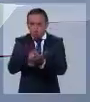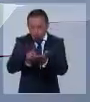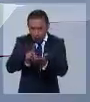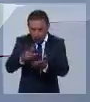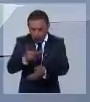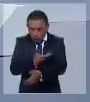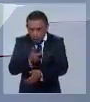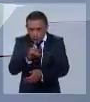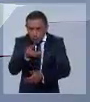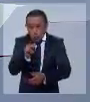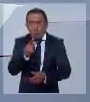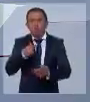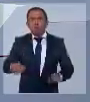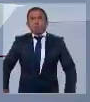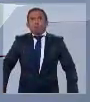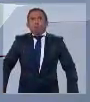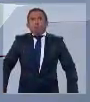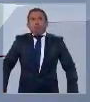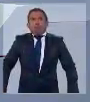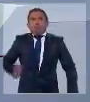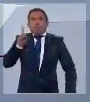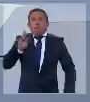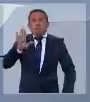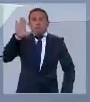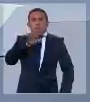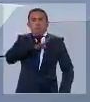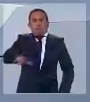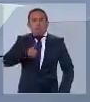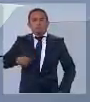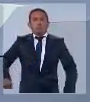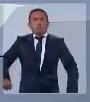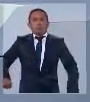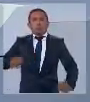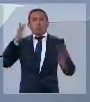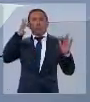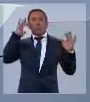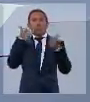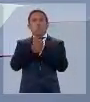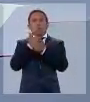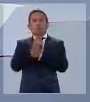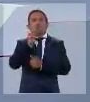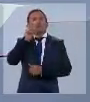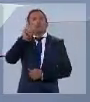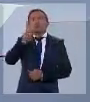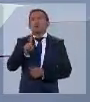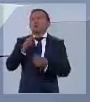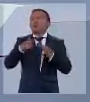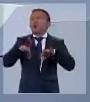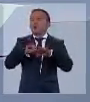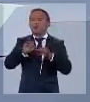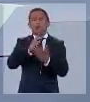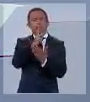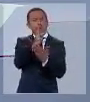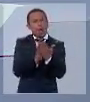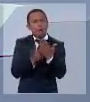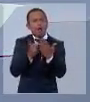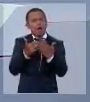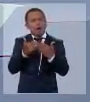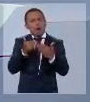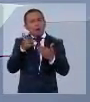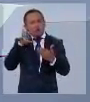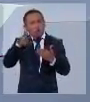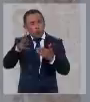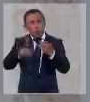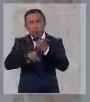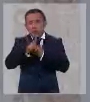la que consume droga. Y en ese sentido, hacer los programas de prevención. No podemos, en cierta medida, hablar de la generalidad de este